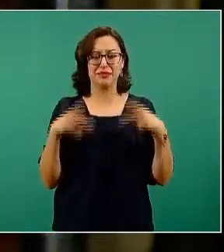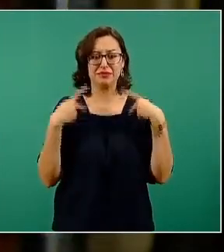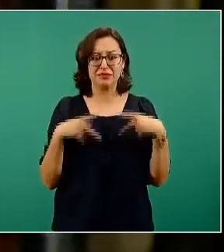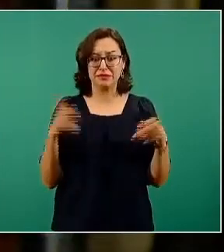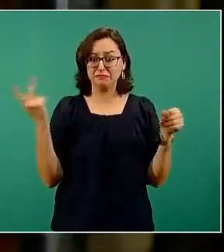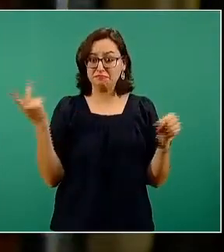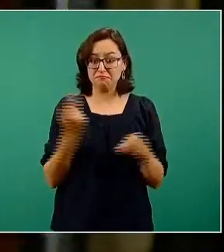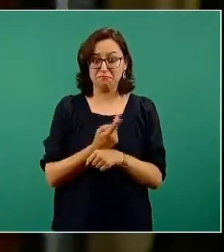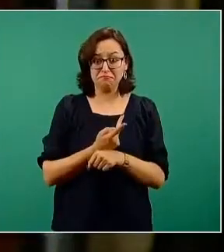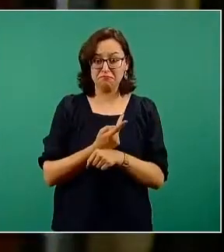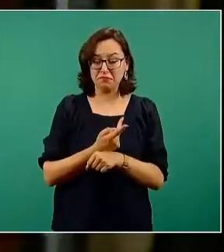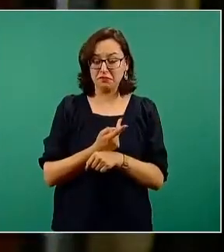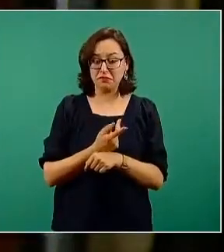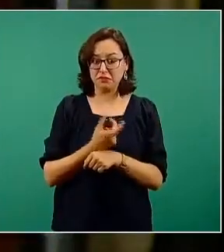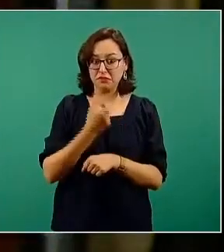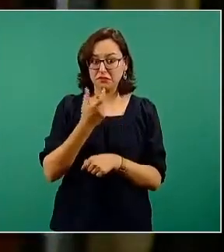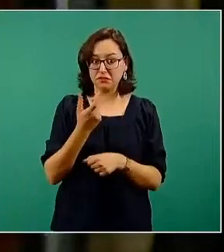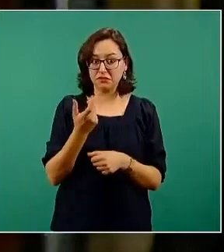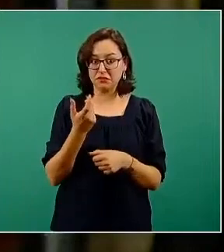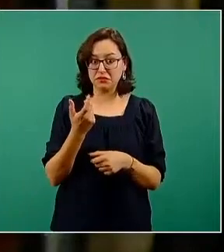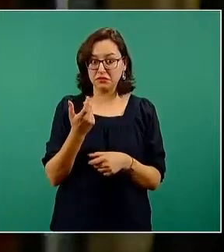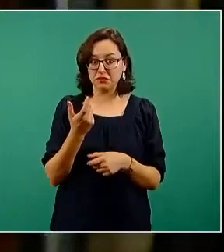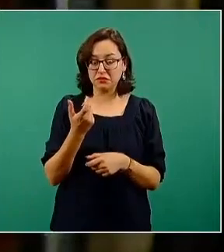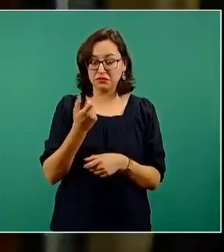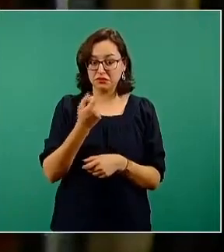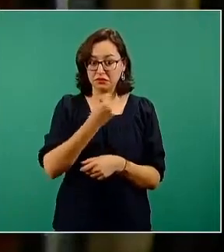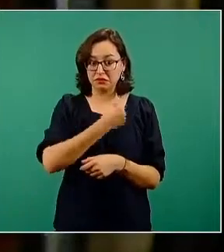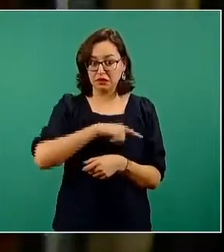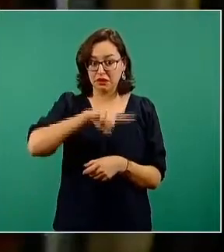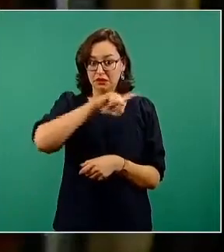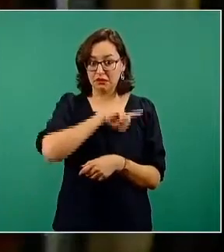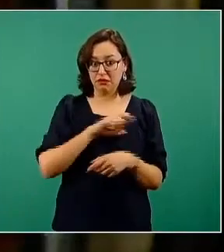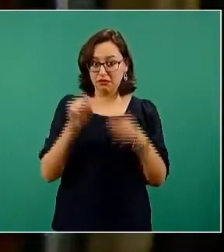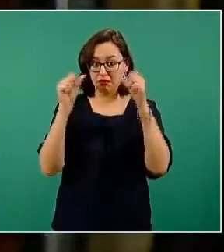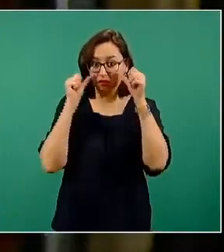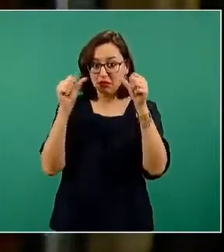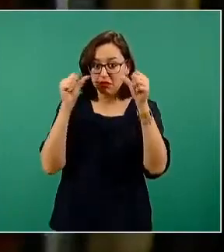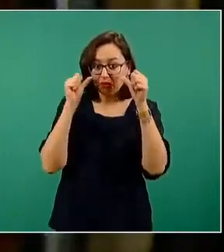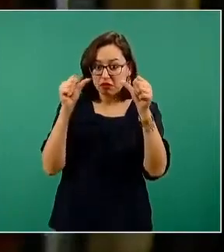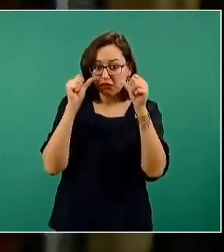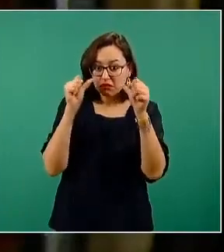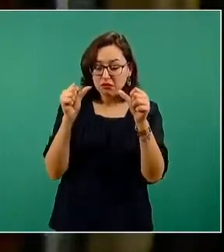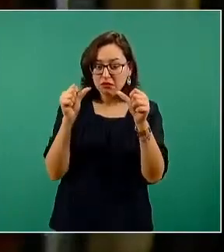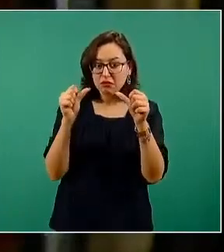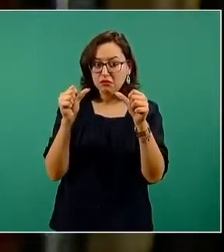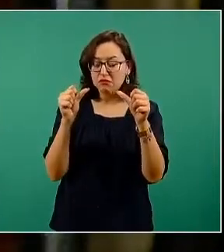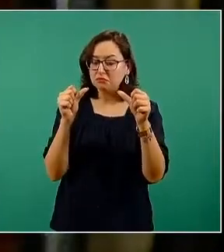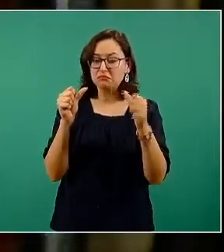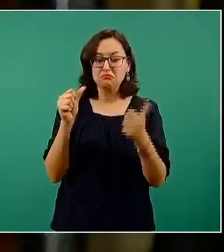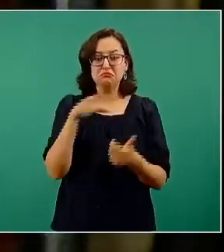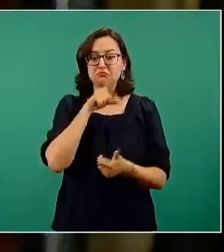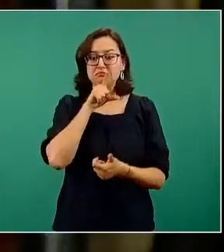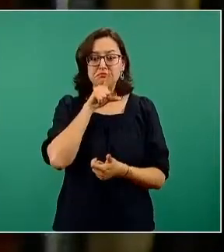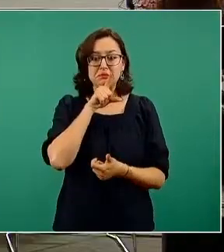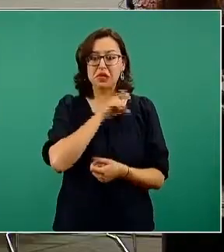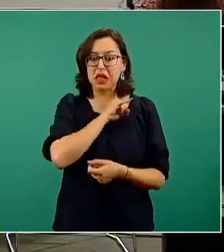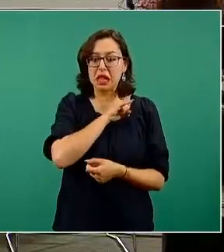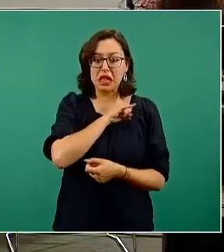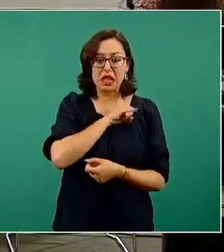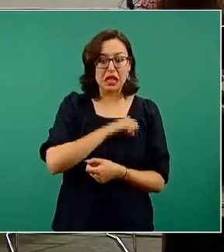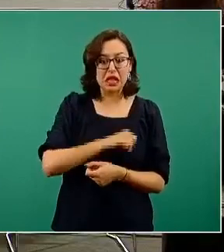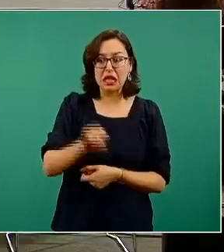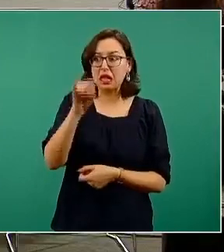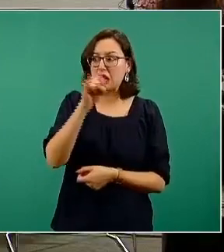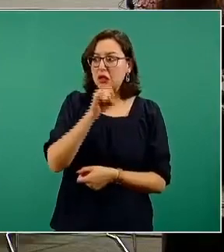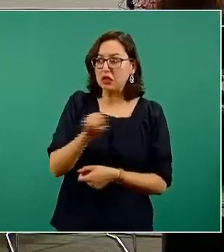ha habido respuesta del sector salud, sobre todo en estas comunidades que están muy apartadas, y creo que